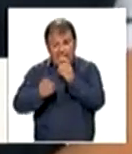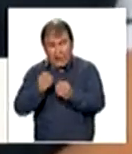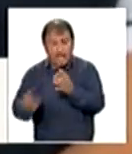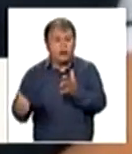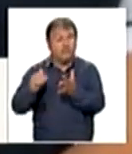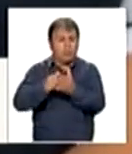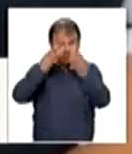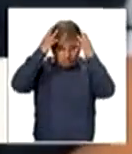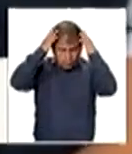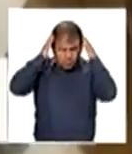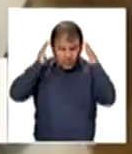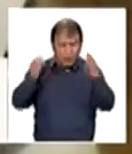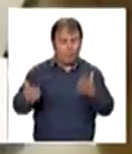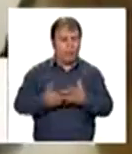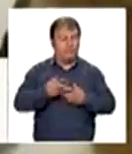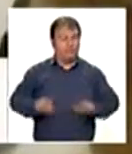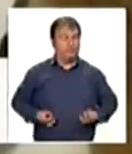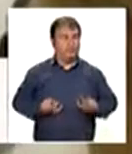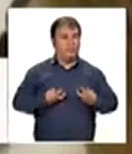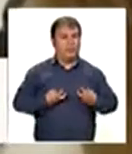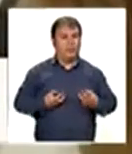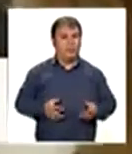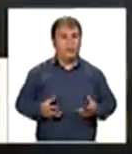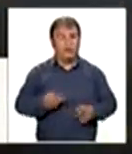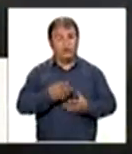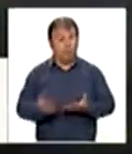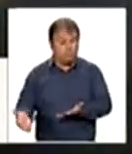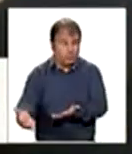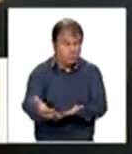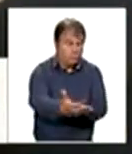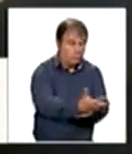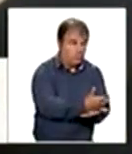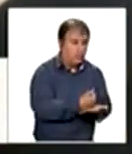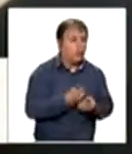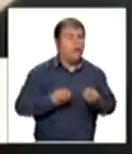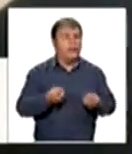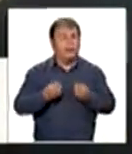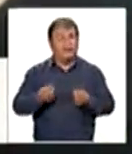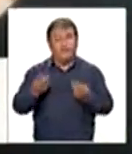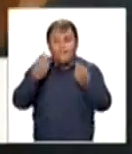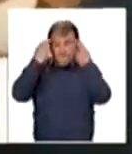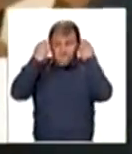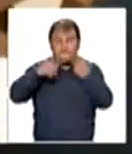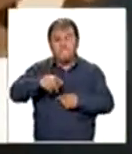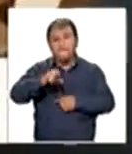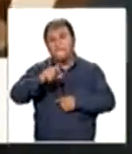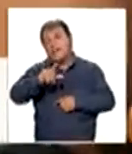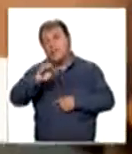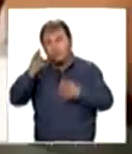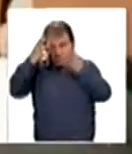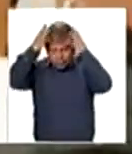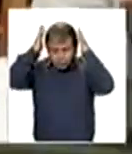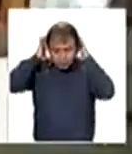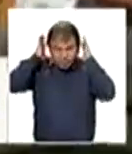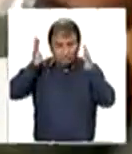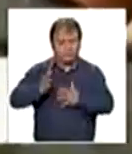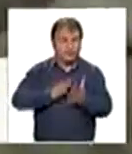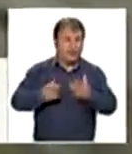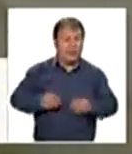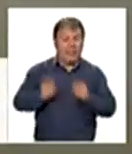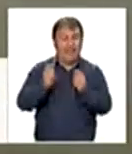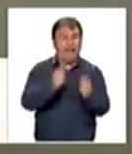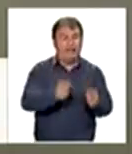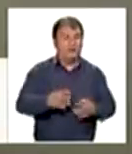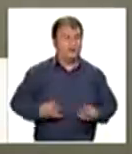los pacientes del Hospital de Neuquén. Con lo recaudado se podrán confeccionar pelucas que serán donadas a los pacientes de cáncer para que